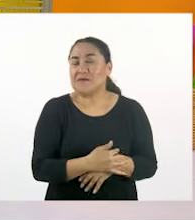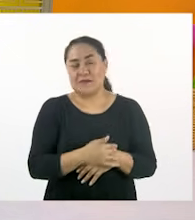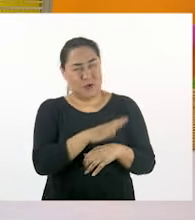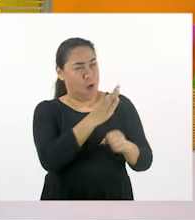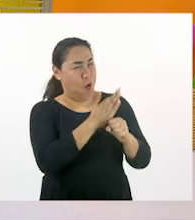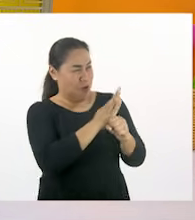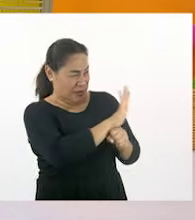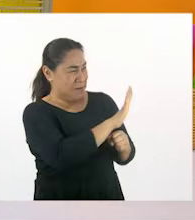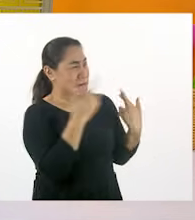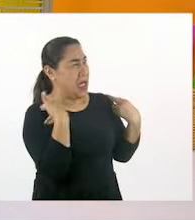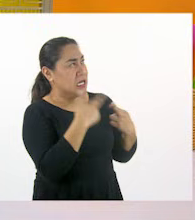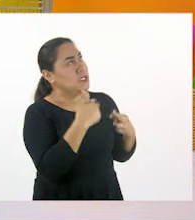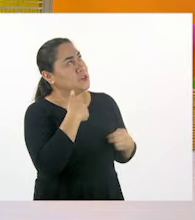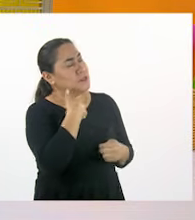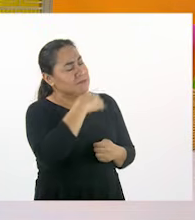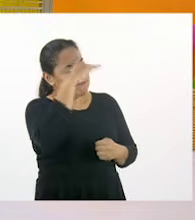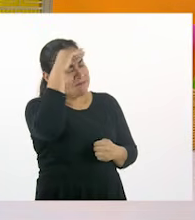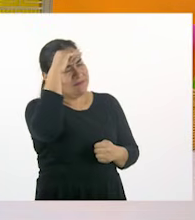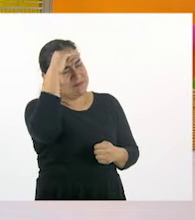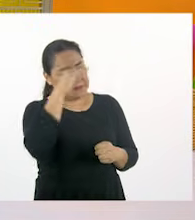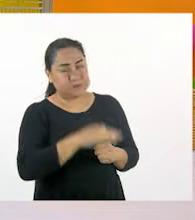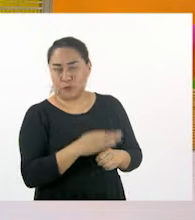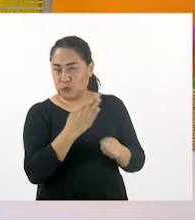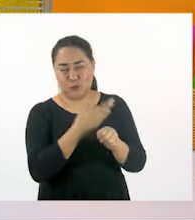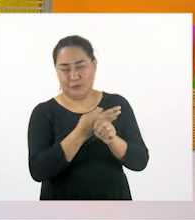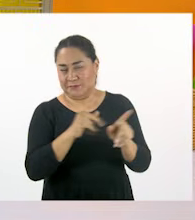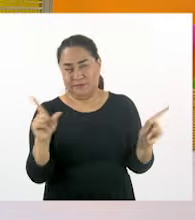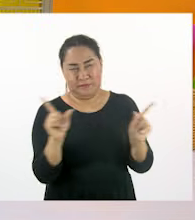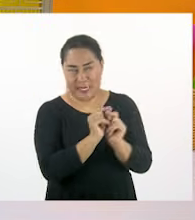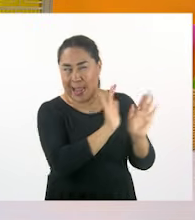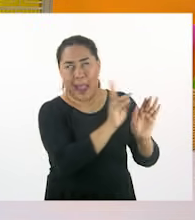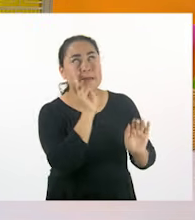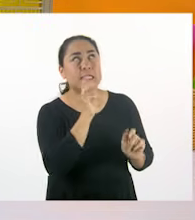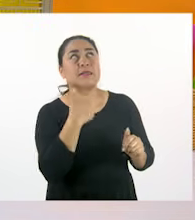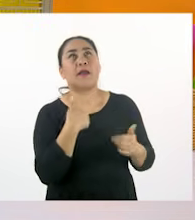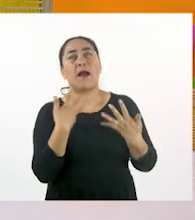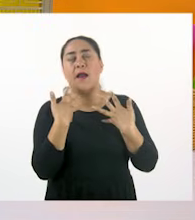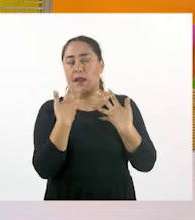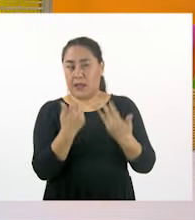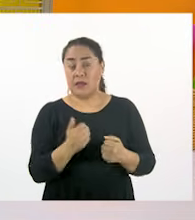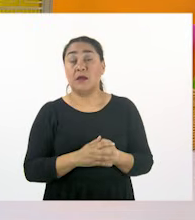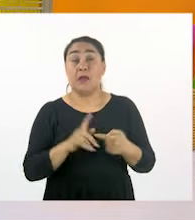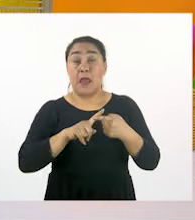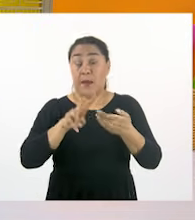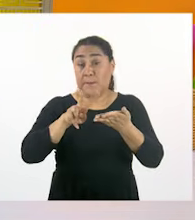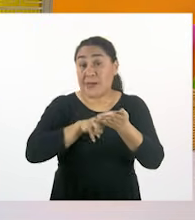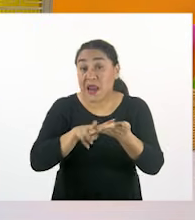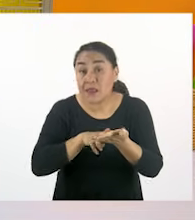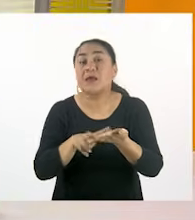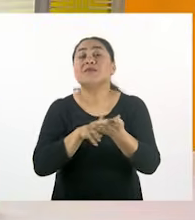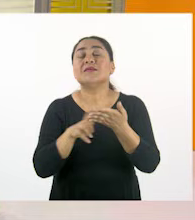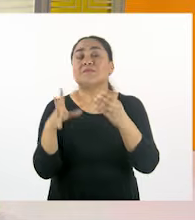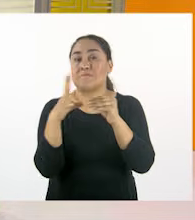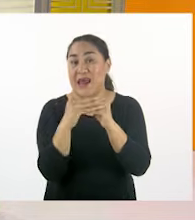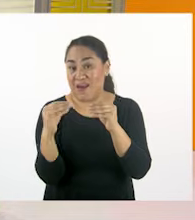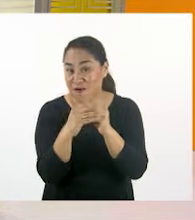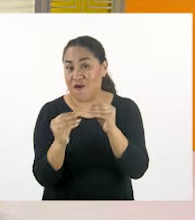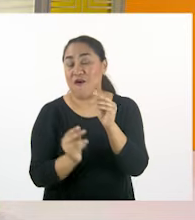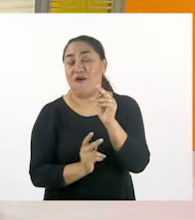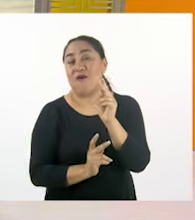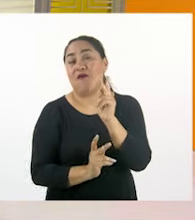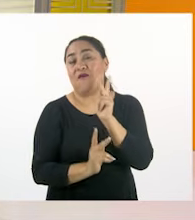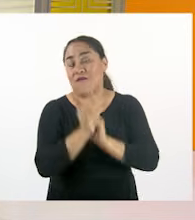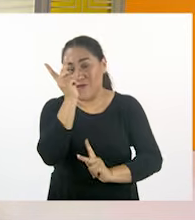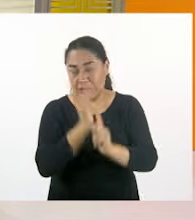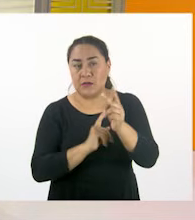pensando, maestra? Que... Vamos a resumir esto, a ver si entendí bien. Entonces, el verde es para frutas y verduras. ¿Y? El